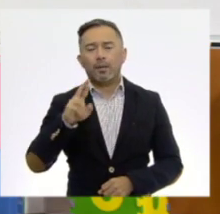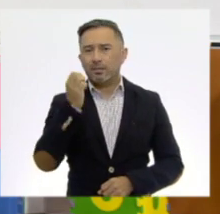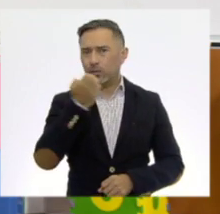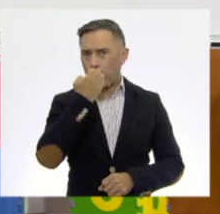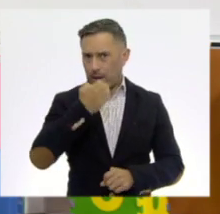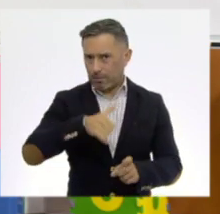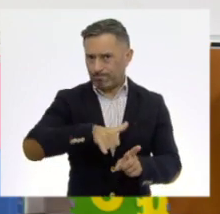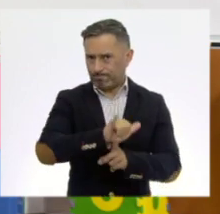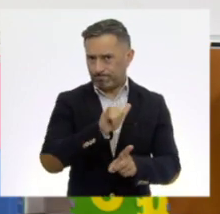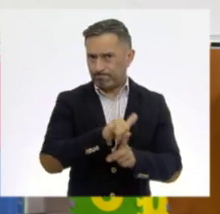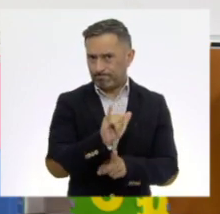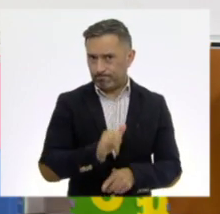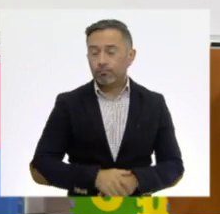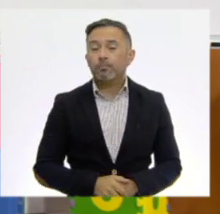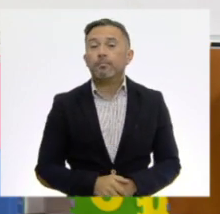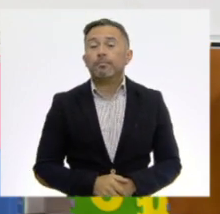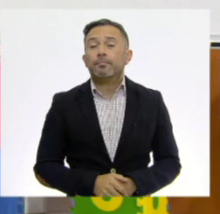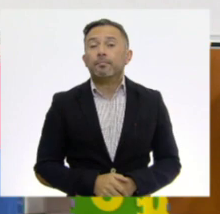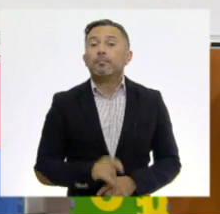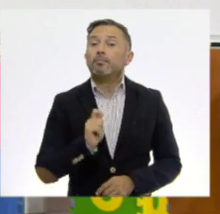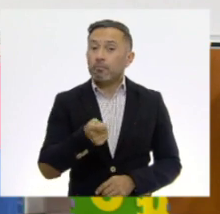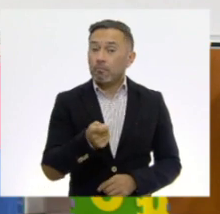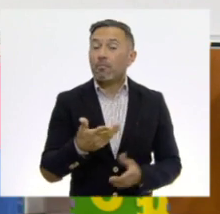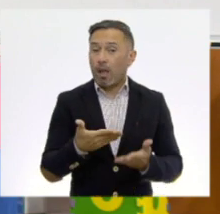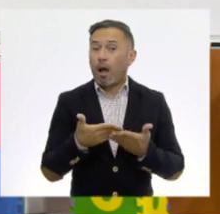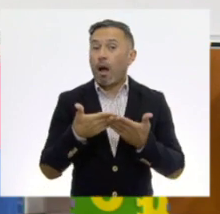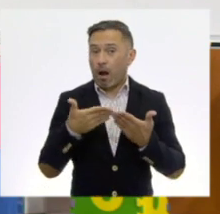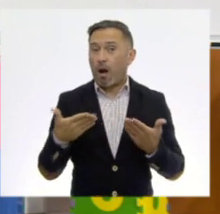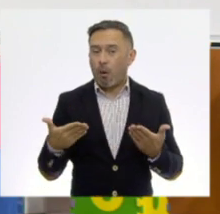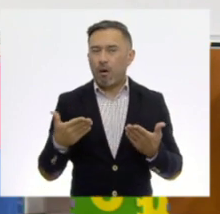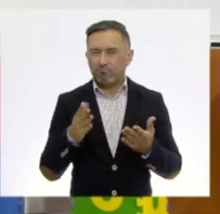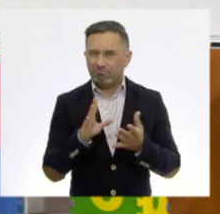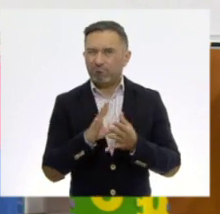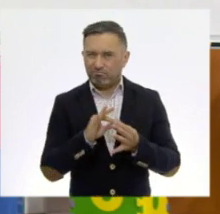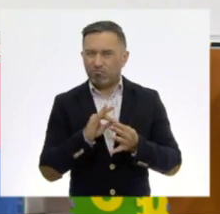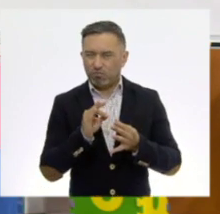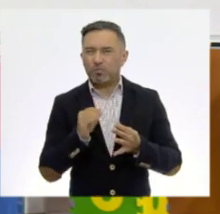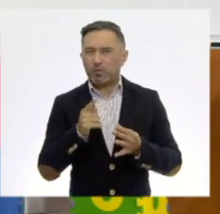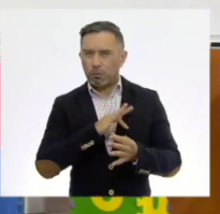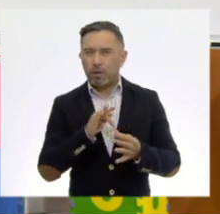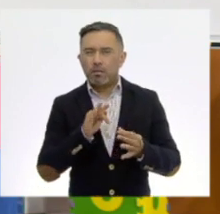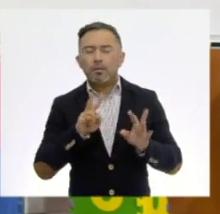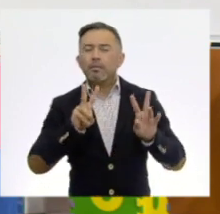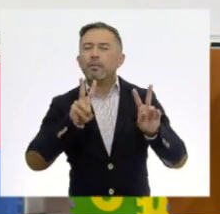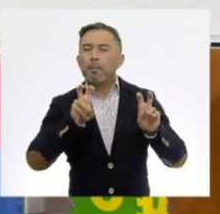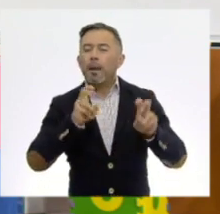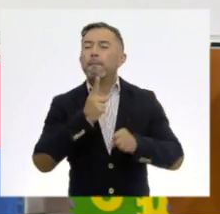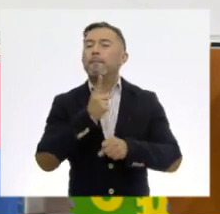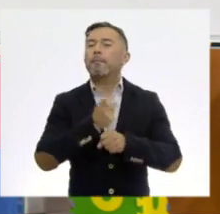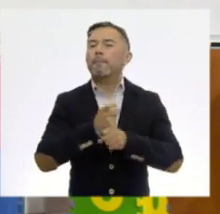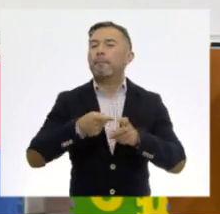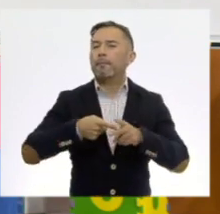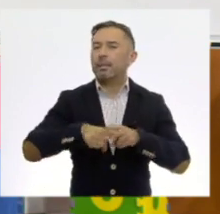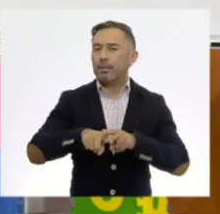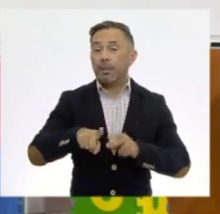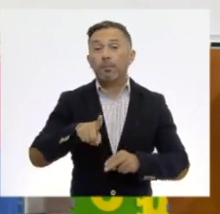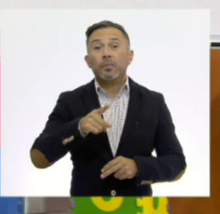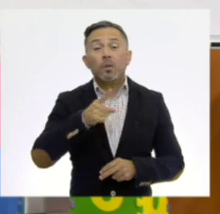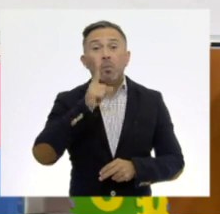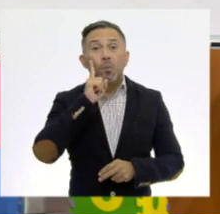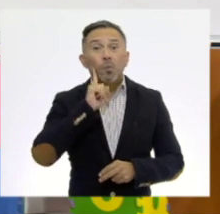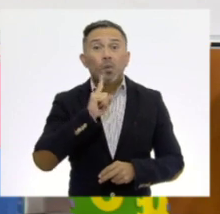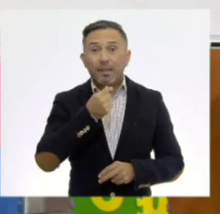esa situación de la que vamos a hablar el día de hoy, a mí me gustaría empezar esta clase presentándote la historia de una niña